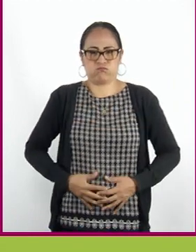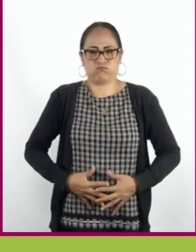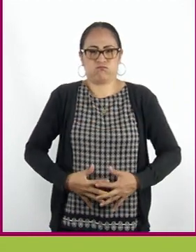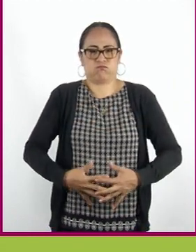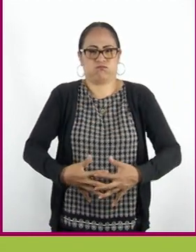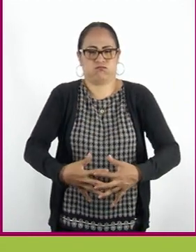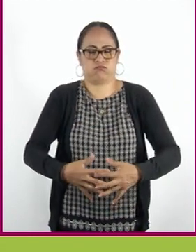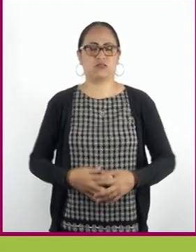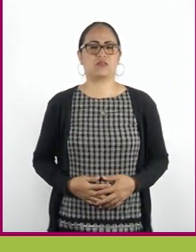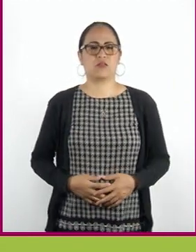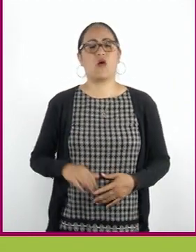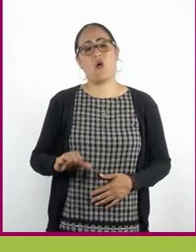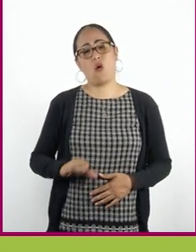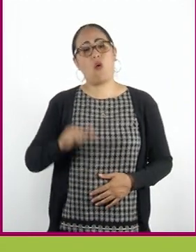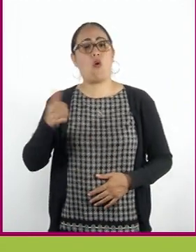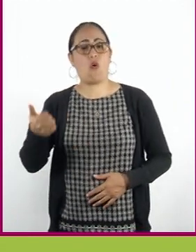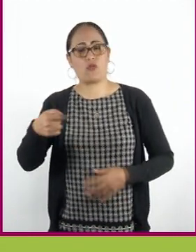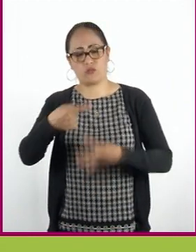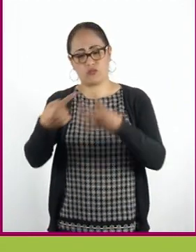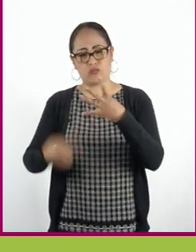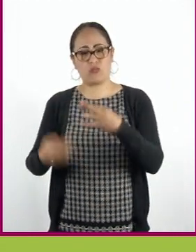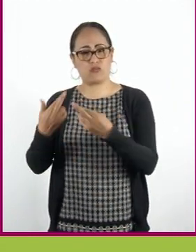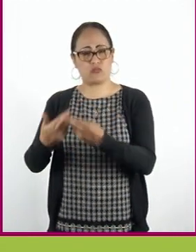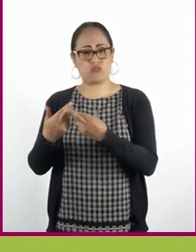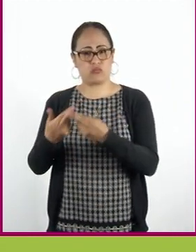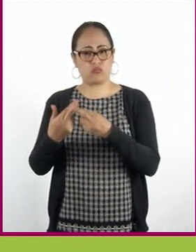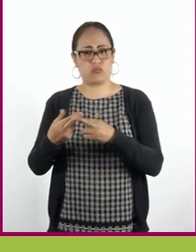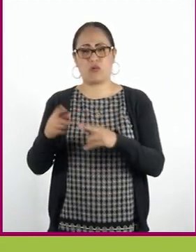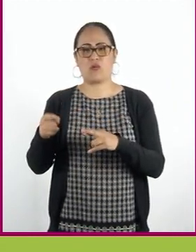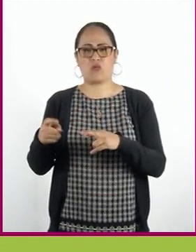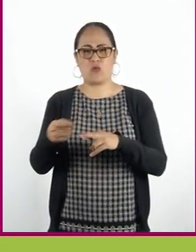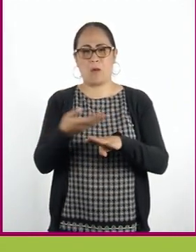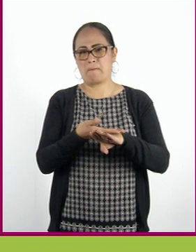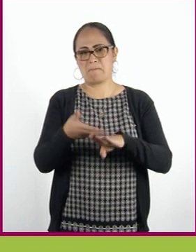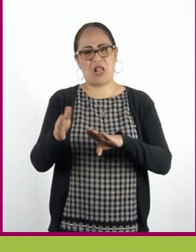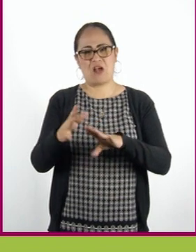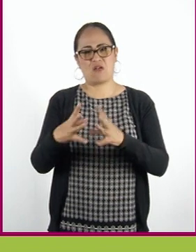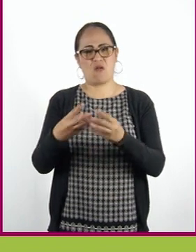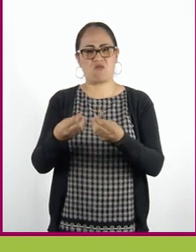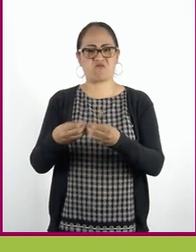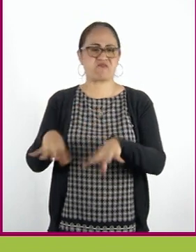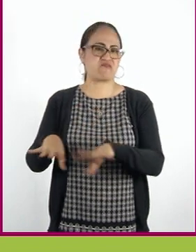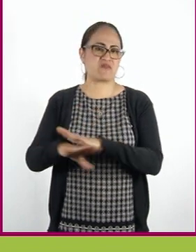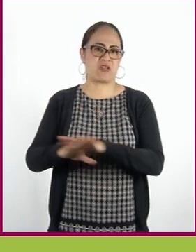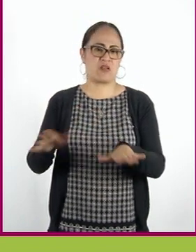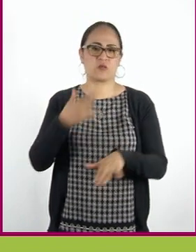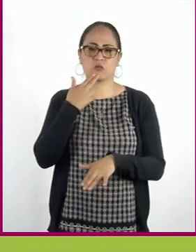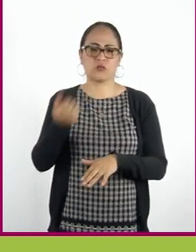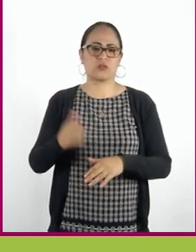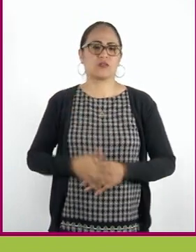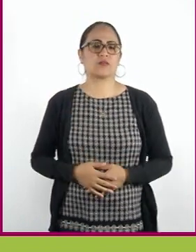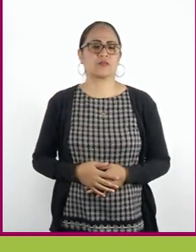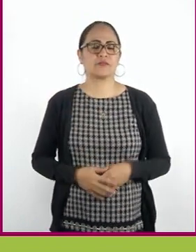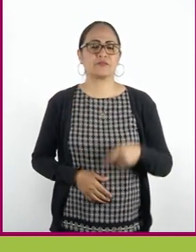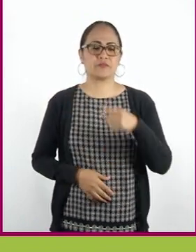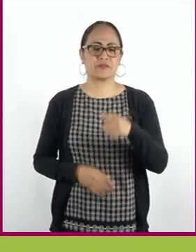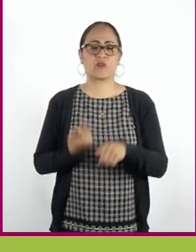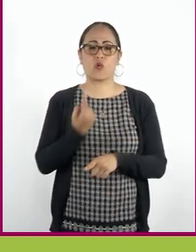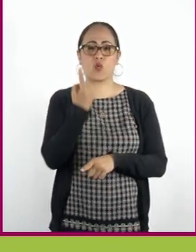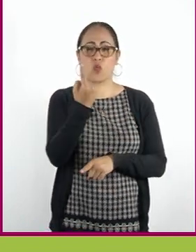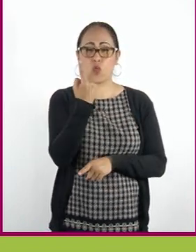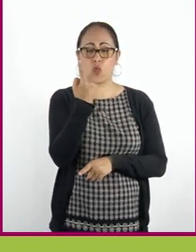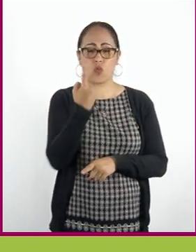de los espermatozoides serán destruidos. El material genético de un espermatozoide se